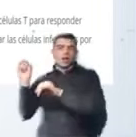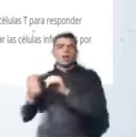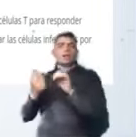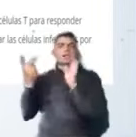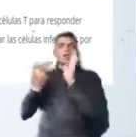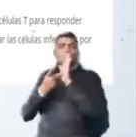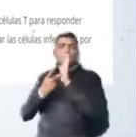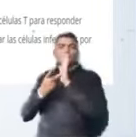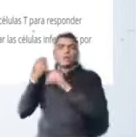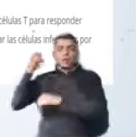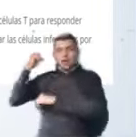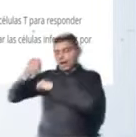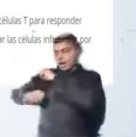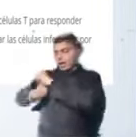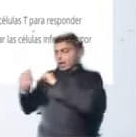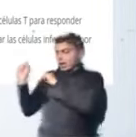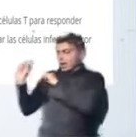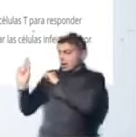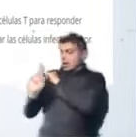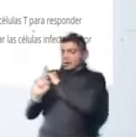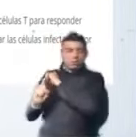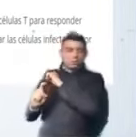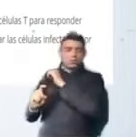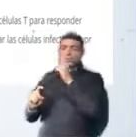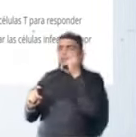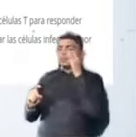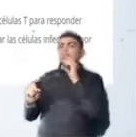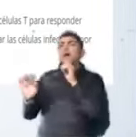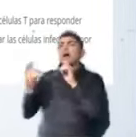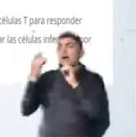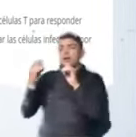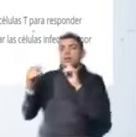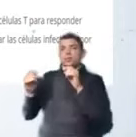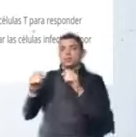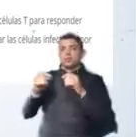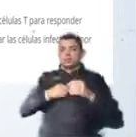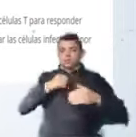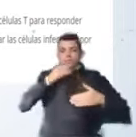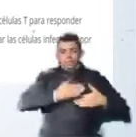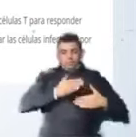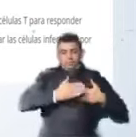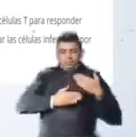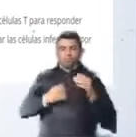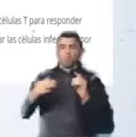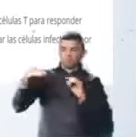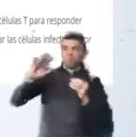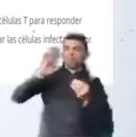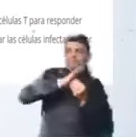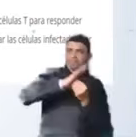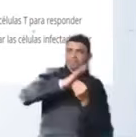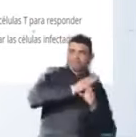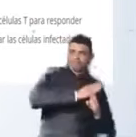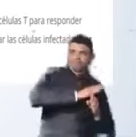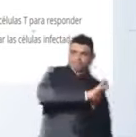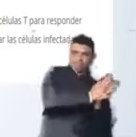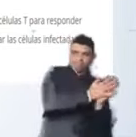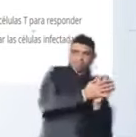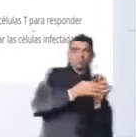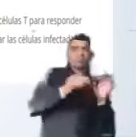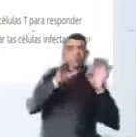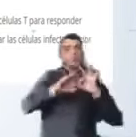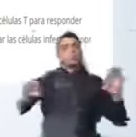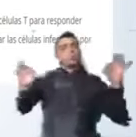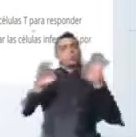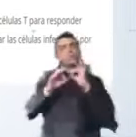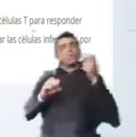la replicación viral al interferir con las primeras etapas de la infección, y este estudio lo importante es que señalaba que esta acción no